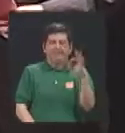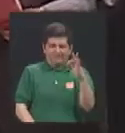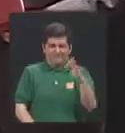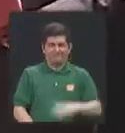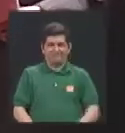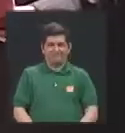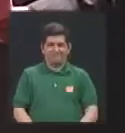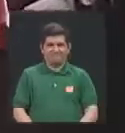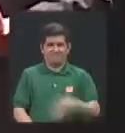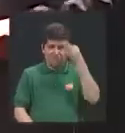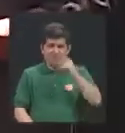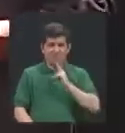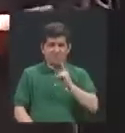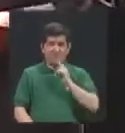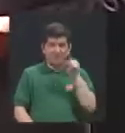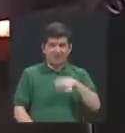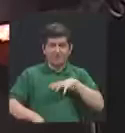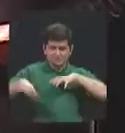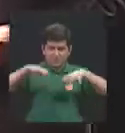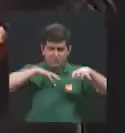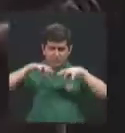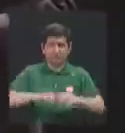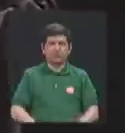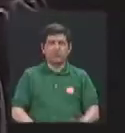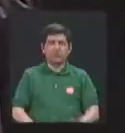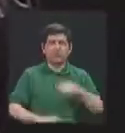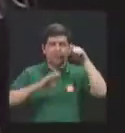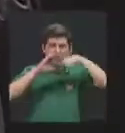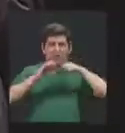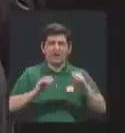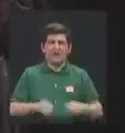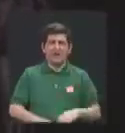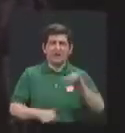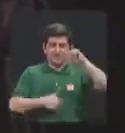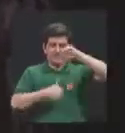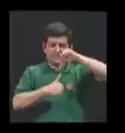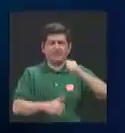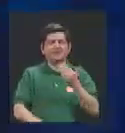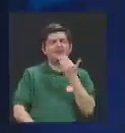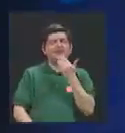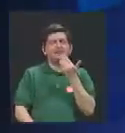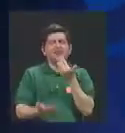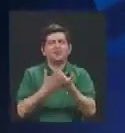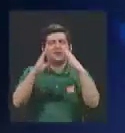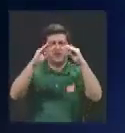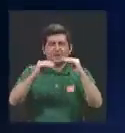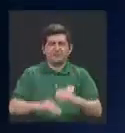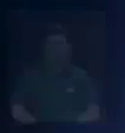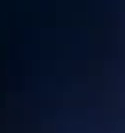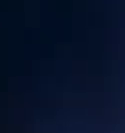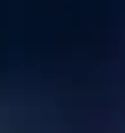inicia Hernán Jiménez su exitosa trayectoria en el medio audiovisual costarricense.